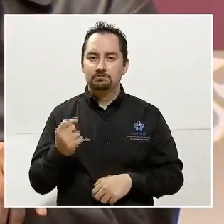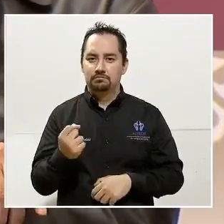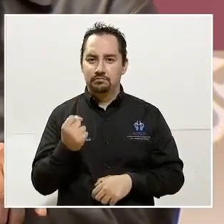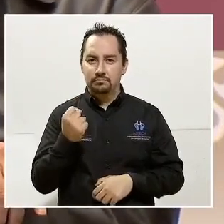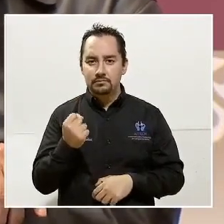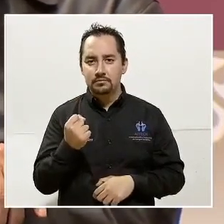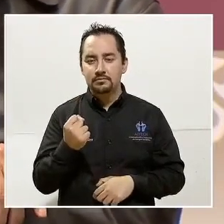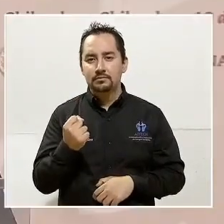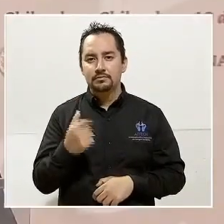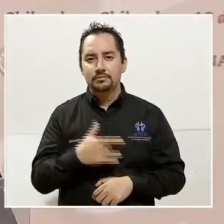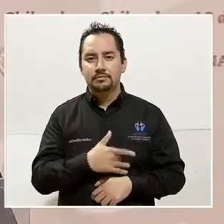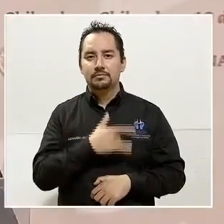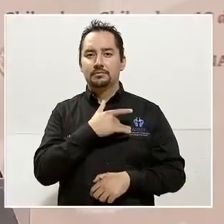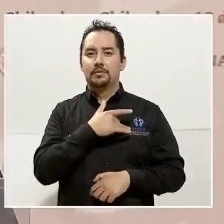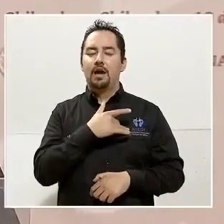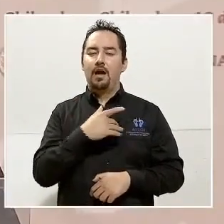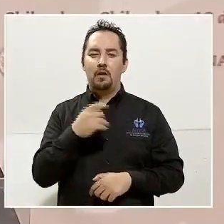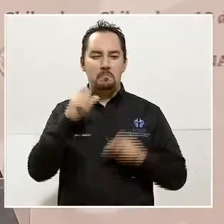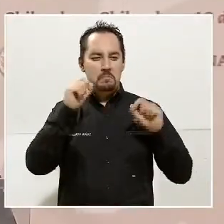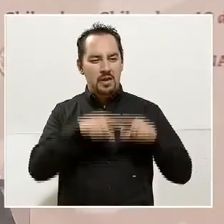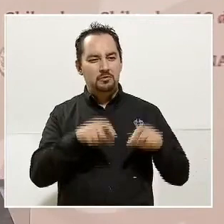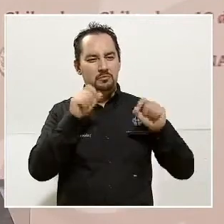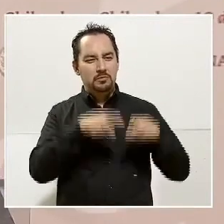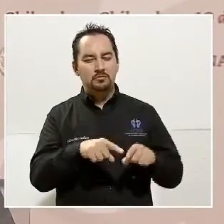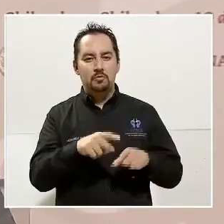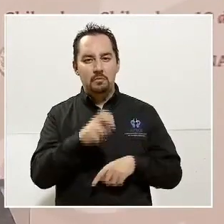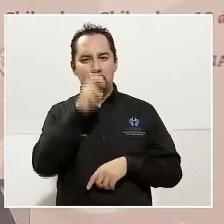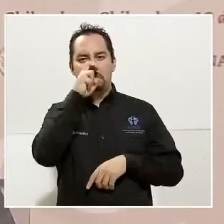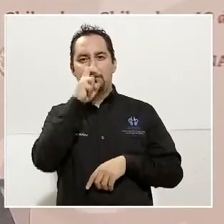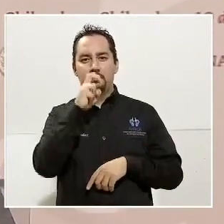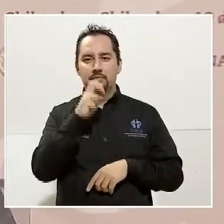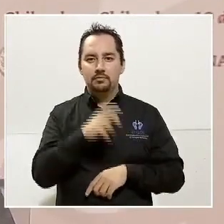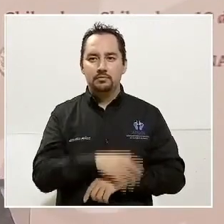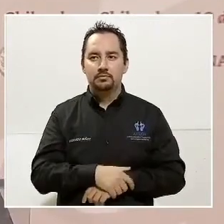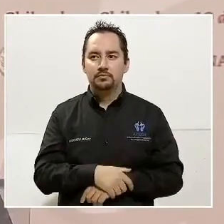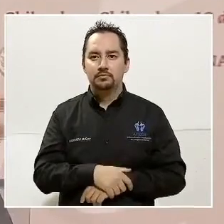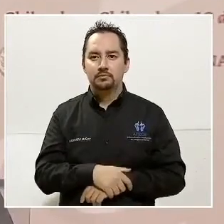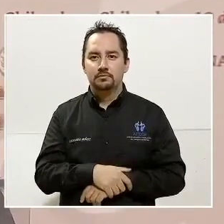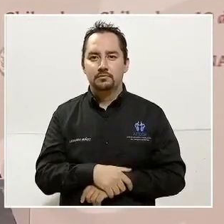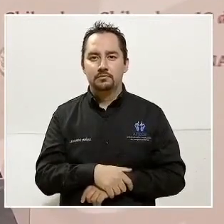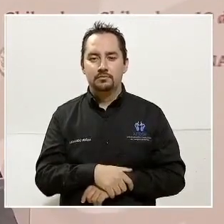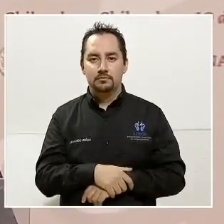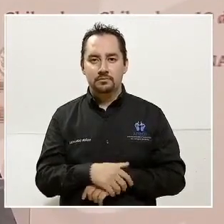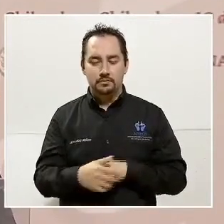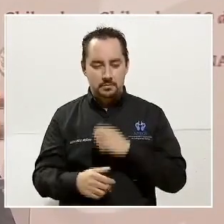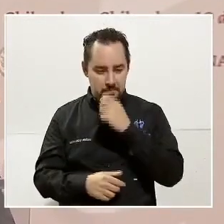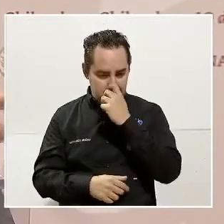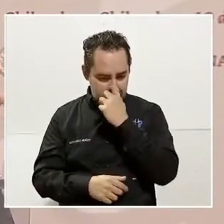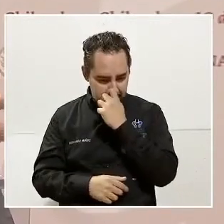reaccionarios y conservadores y autoritarios, y que